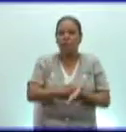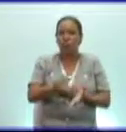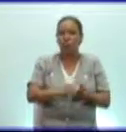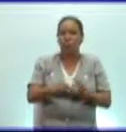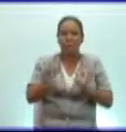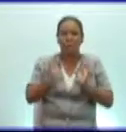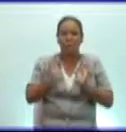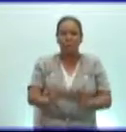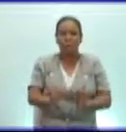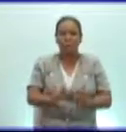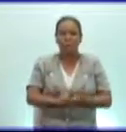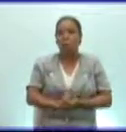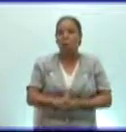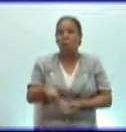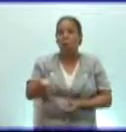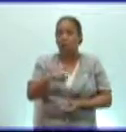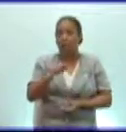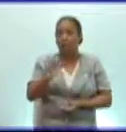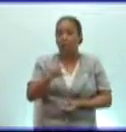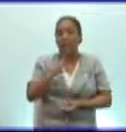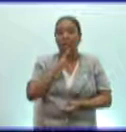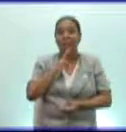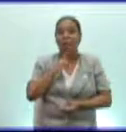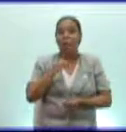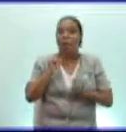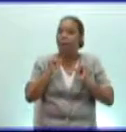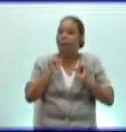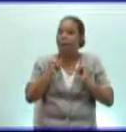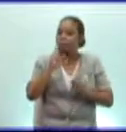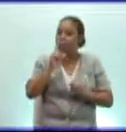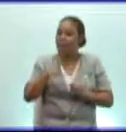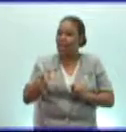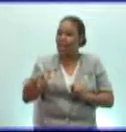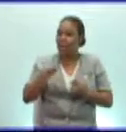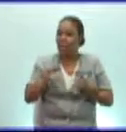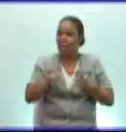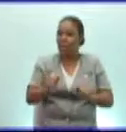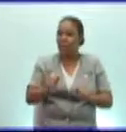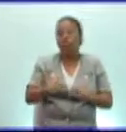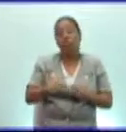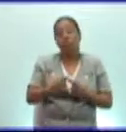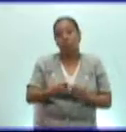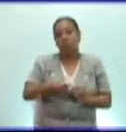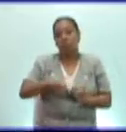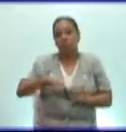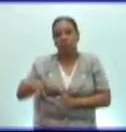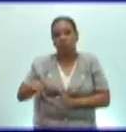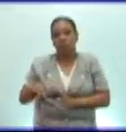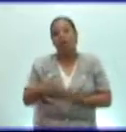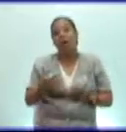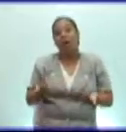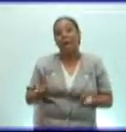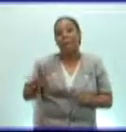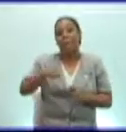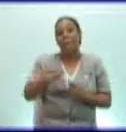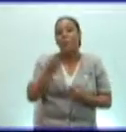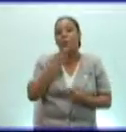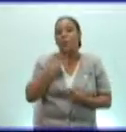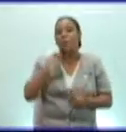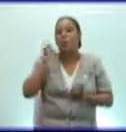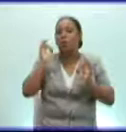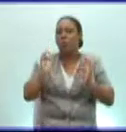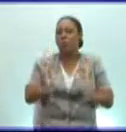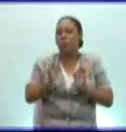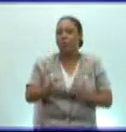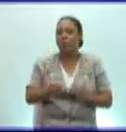puro, que es constante, por tanto lo vamos a excluir. ¿Qué hacemos? Como es constante, pues sencillamente vamos a agrupar en un solo